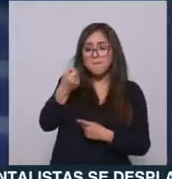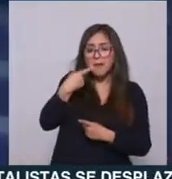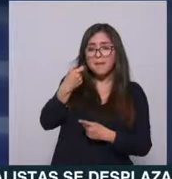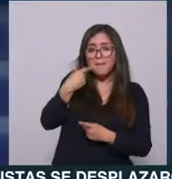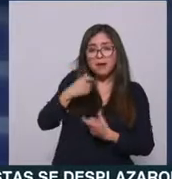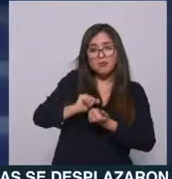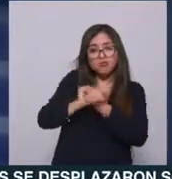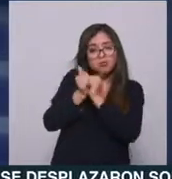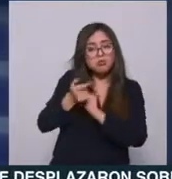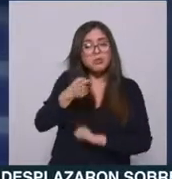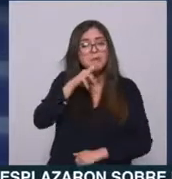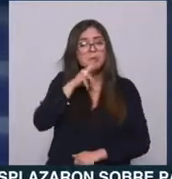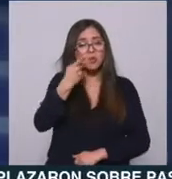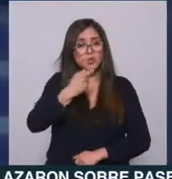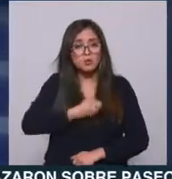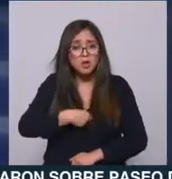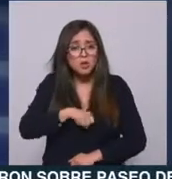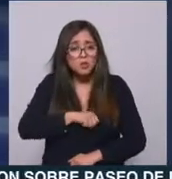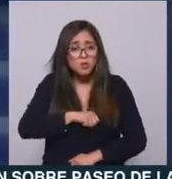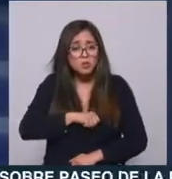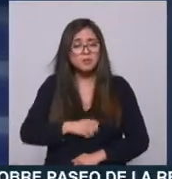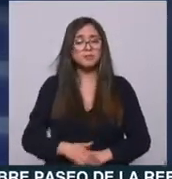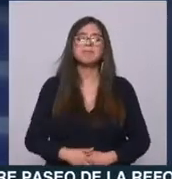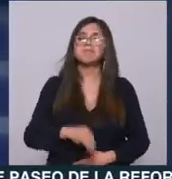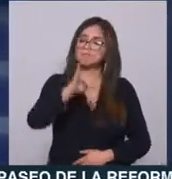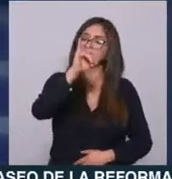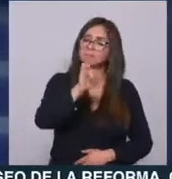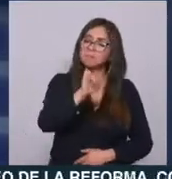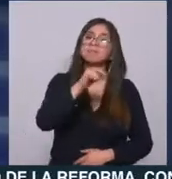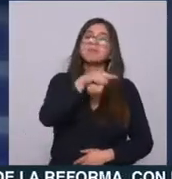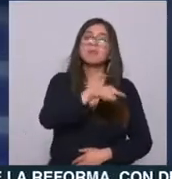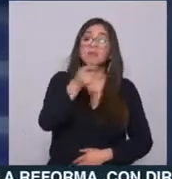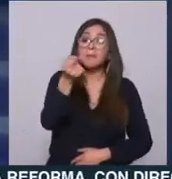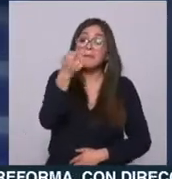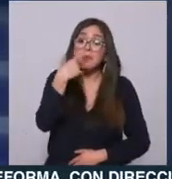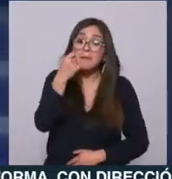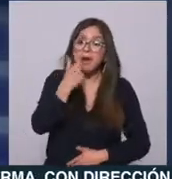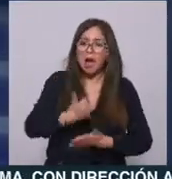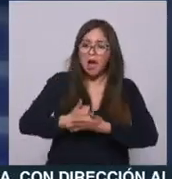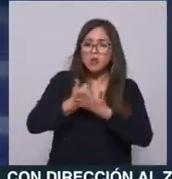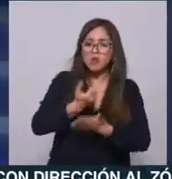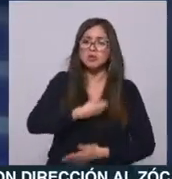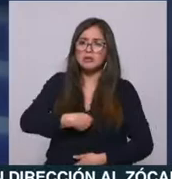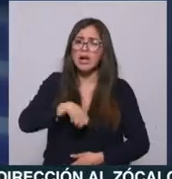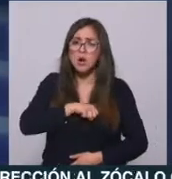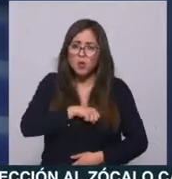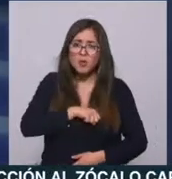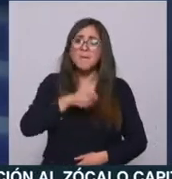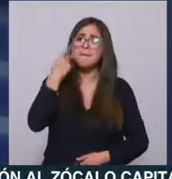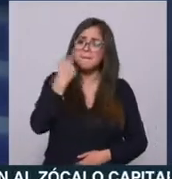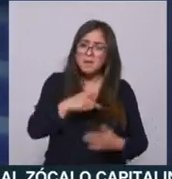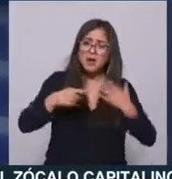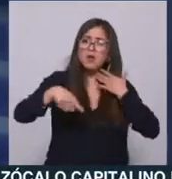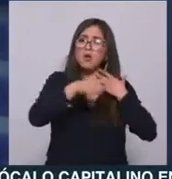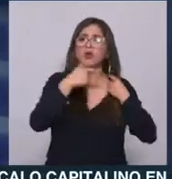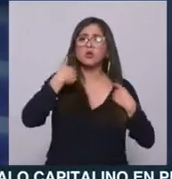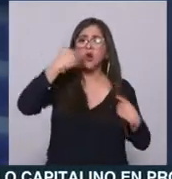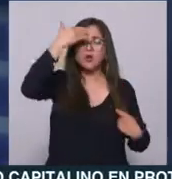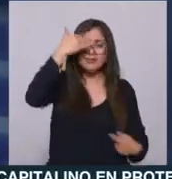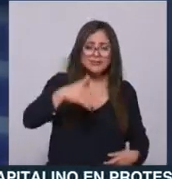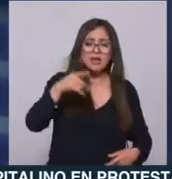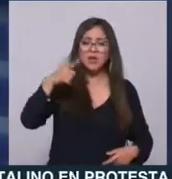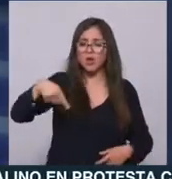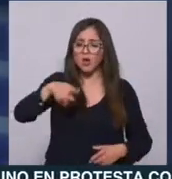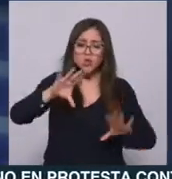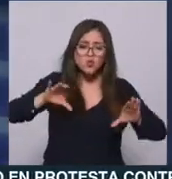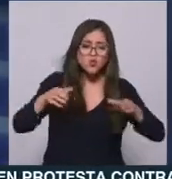Así es, la existencia del medicamento siempre garantiza una parte, pero como todo, los padres deben estar tranquilos porque sé y conozco a todos mis compañeros que estamos